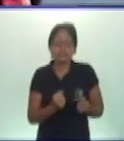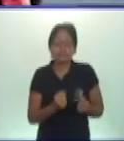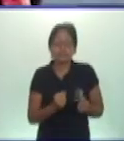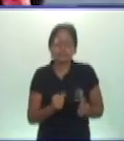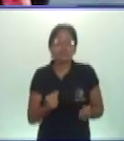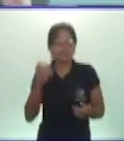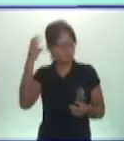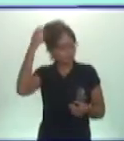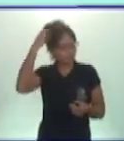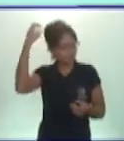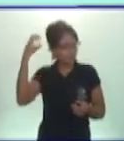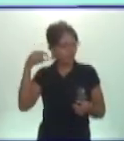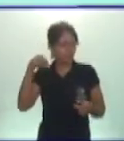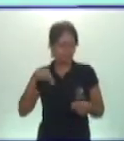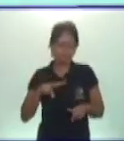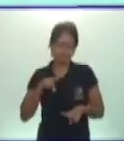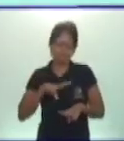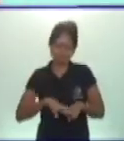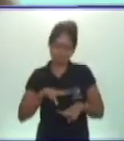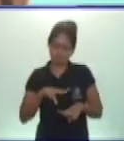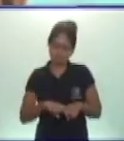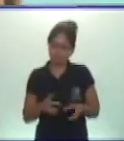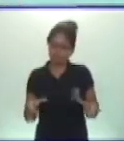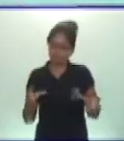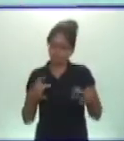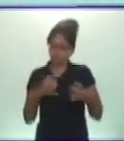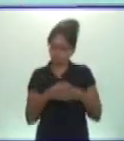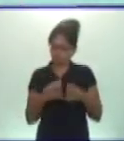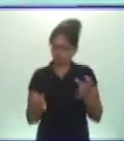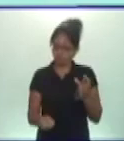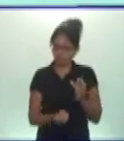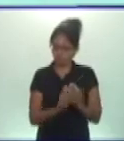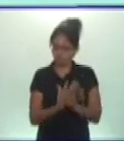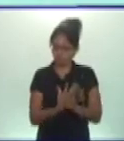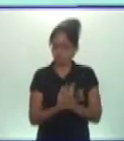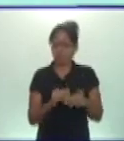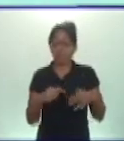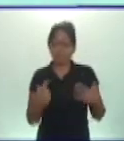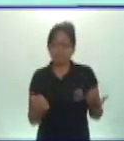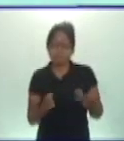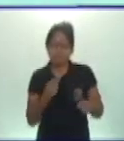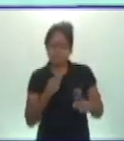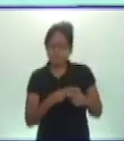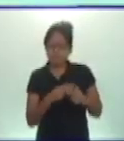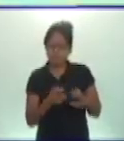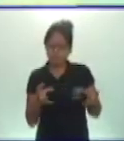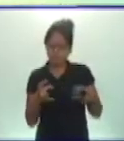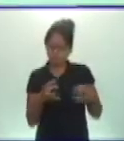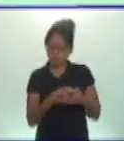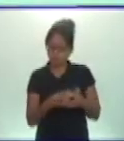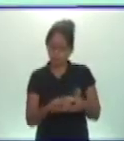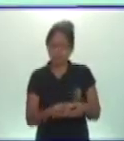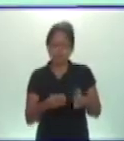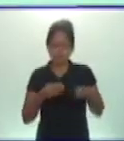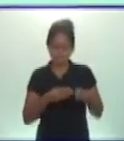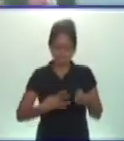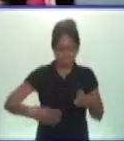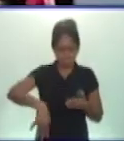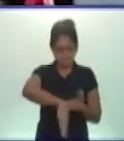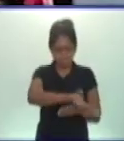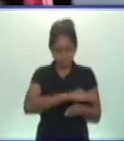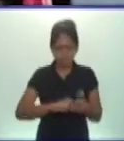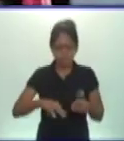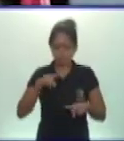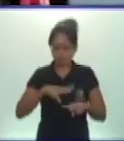grupo creado a ese efecto, que es el grupo de la Bahía de La Habana y que se ocupa de investigar los